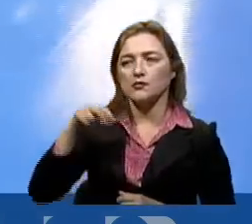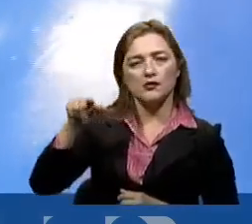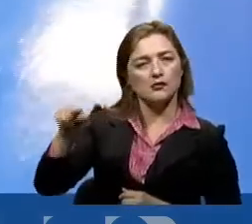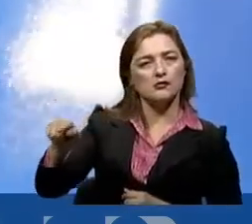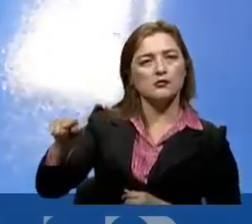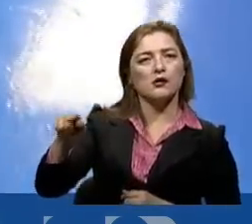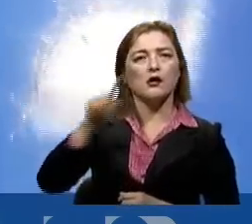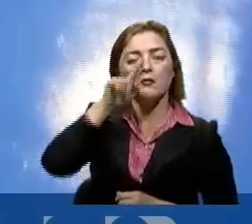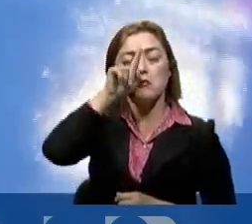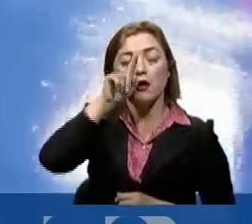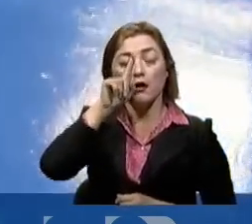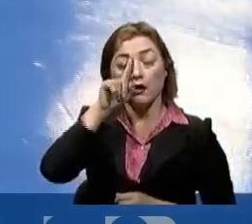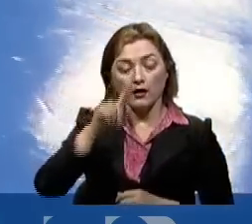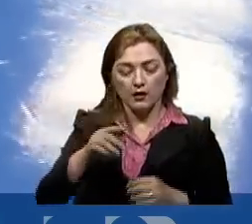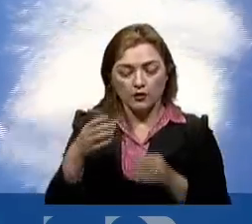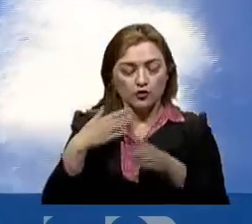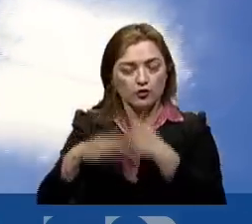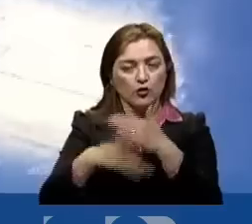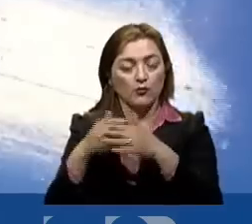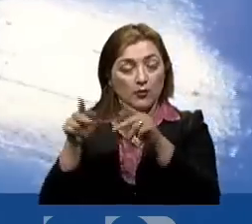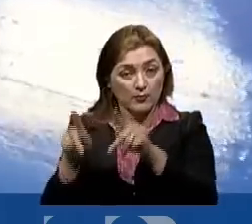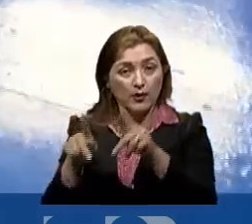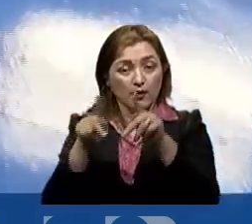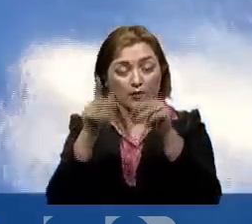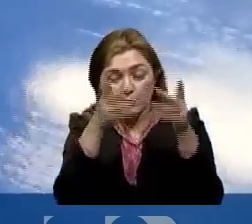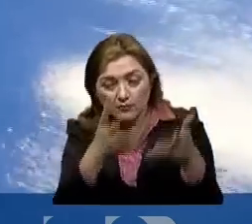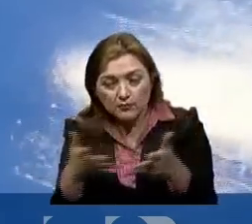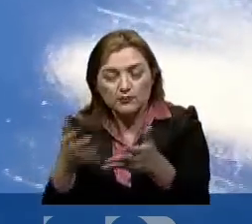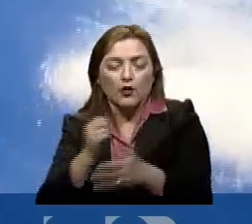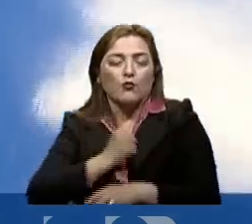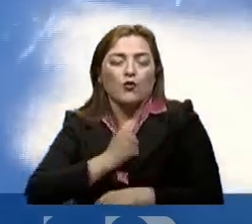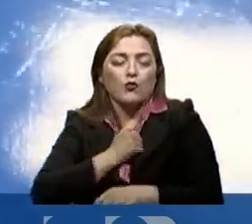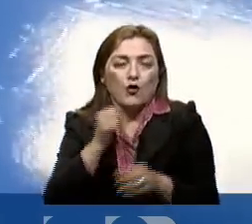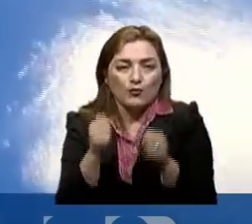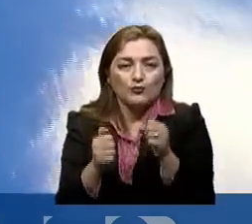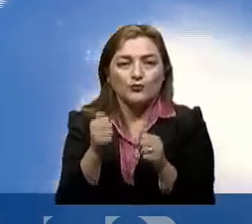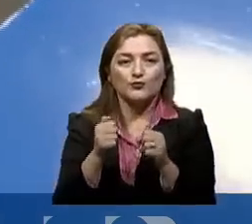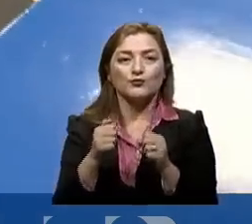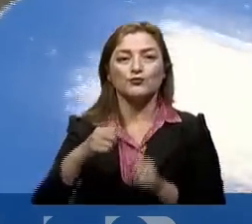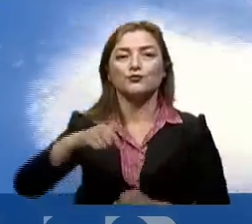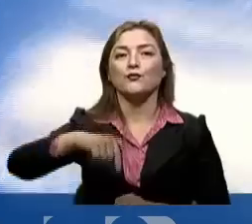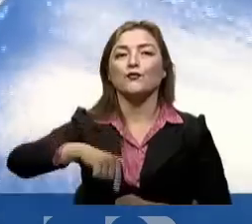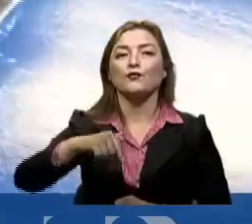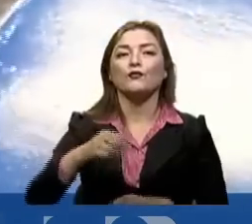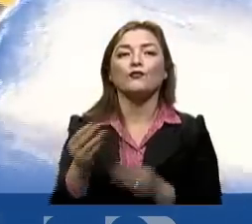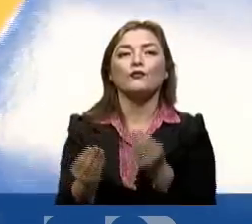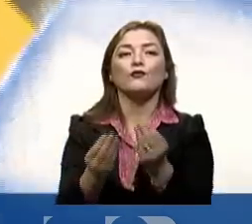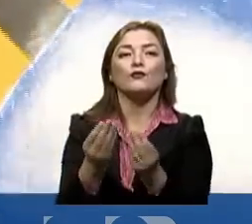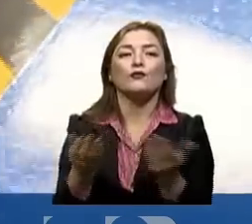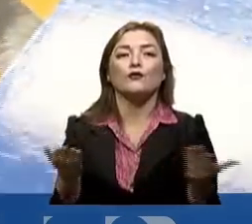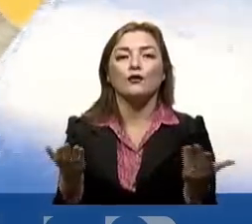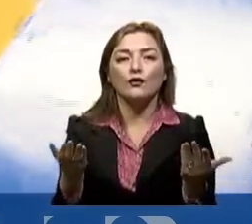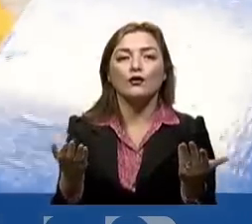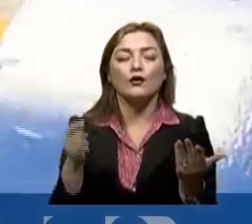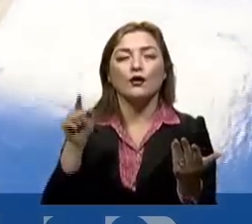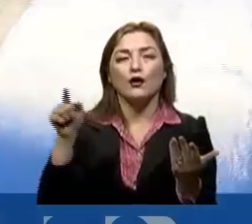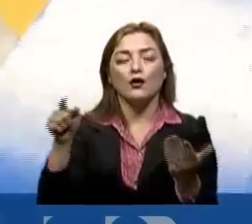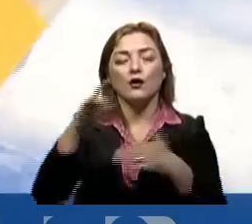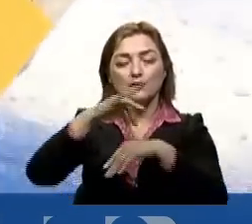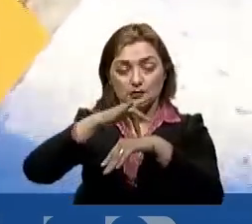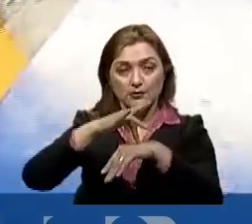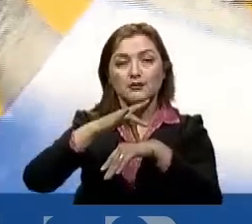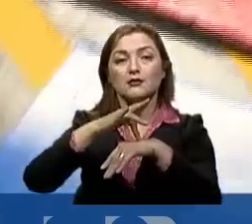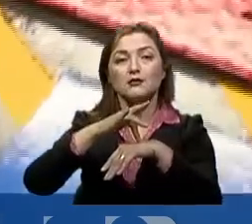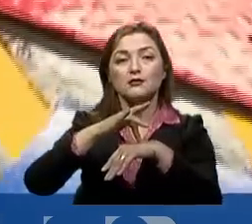el personal está listo también ya para recibir a todos aquellos propietarios que el día de hoy están han tomado su